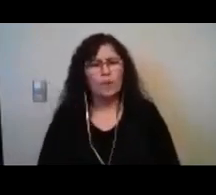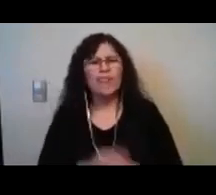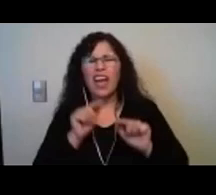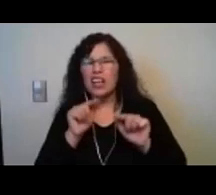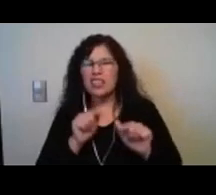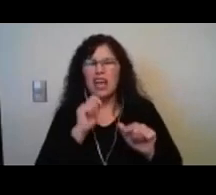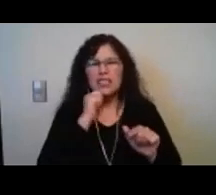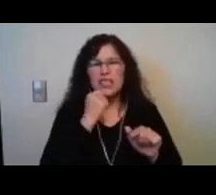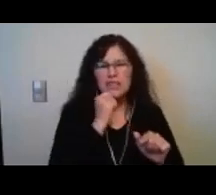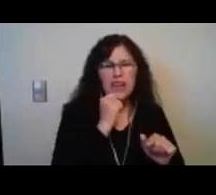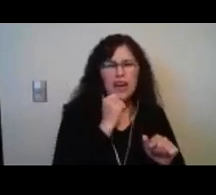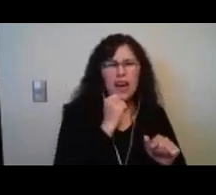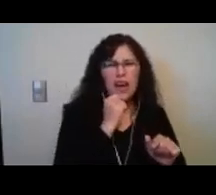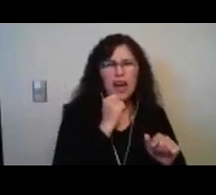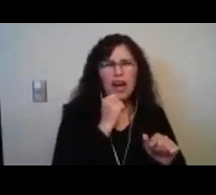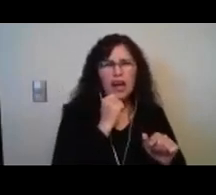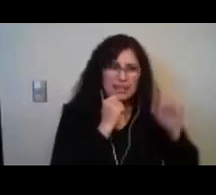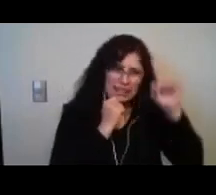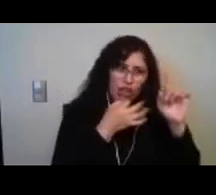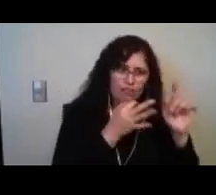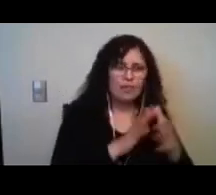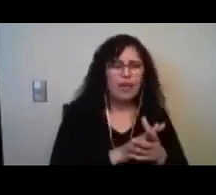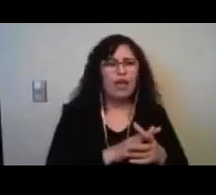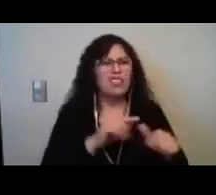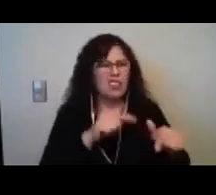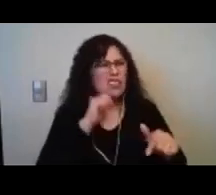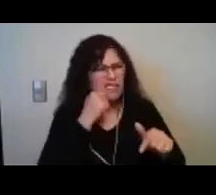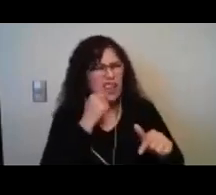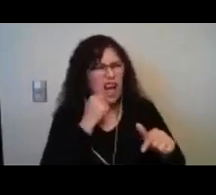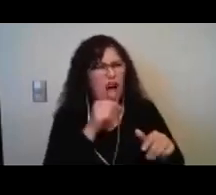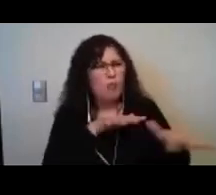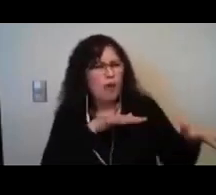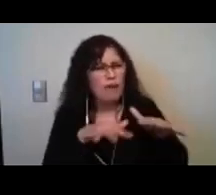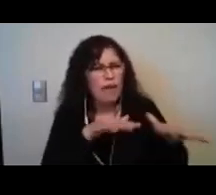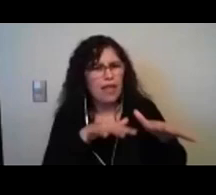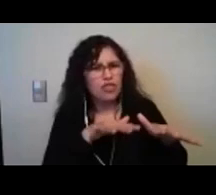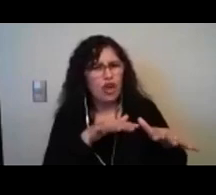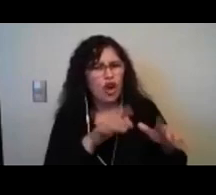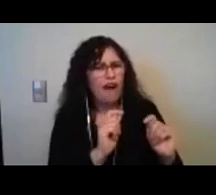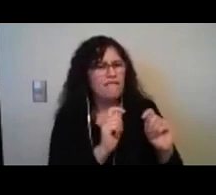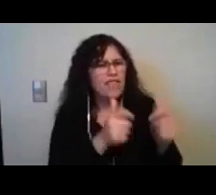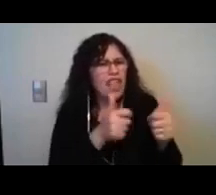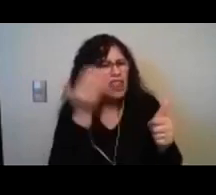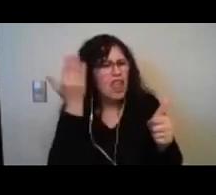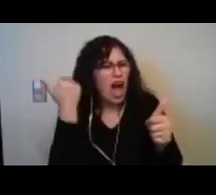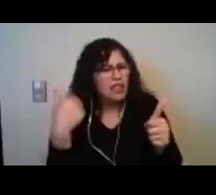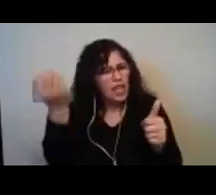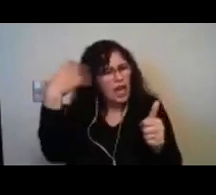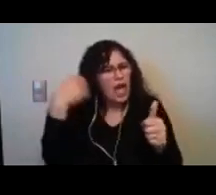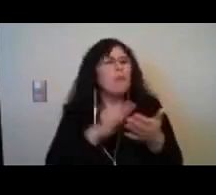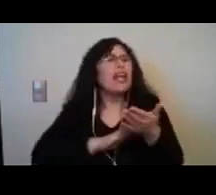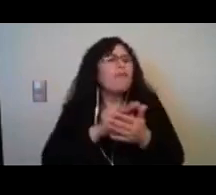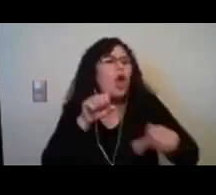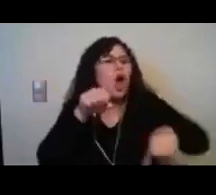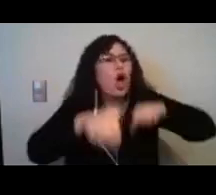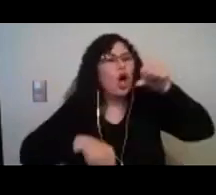con los patrones de movimientos de alguna habilidad como adquirida, por ejemplo, andar en bicicleta o